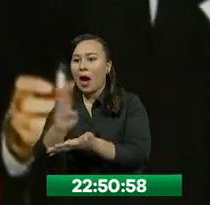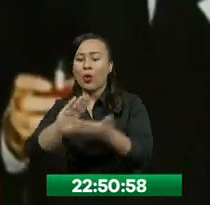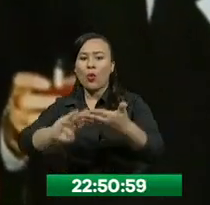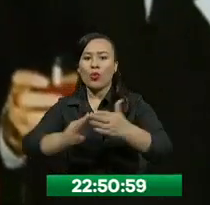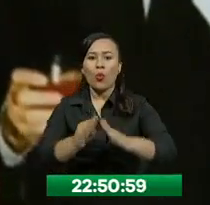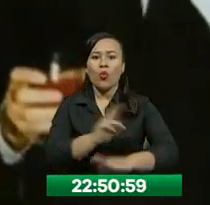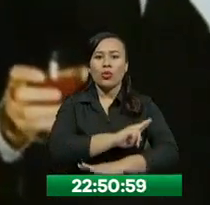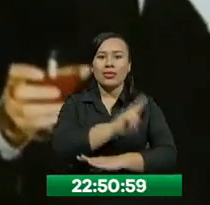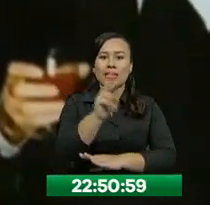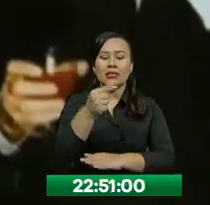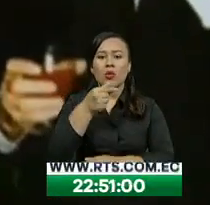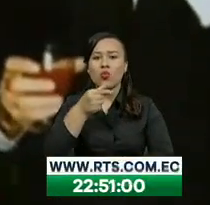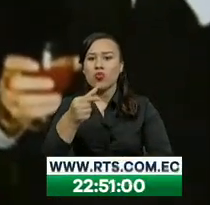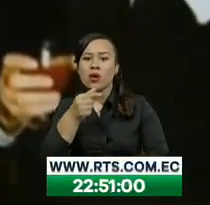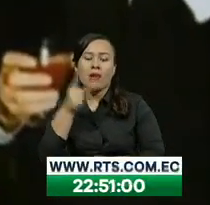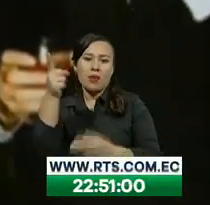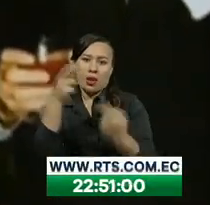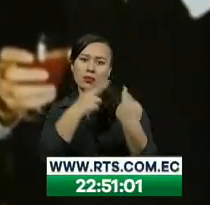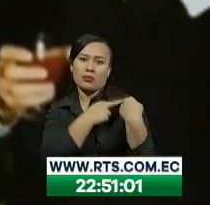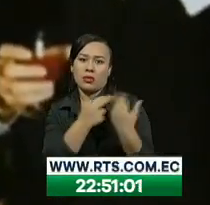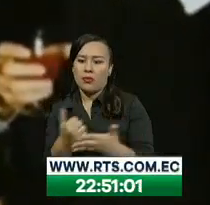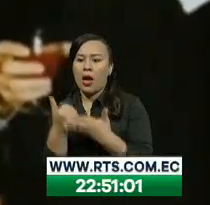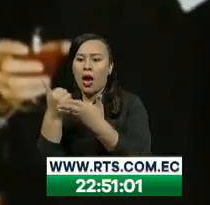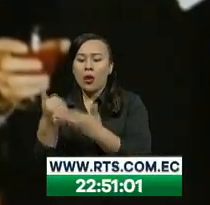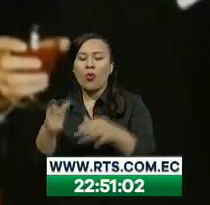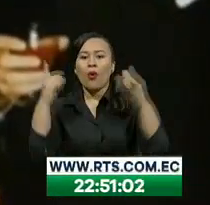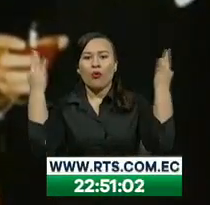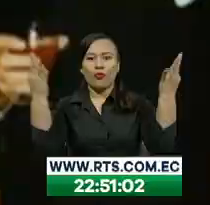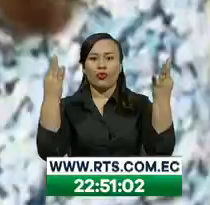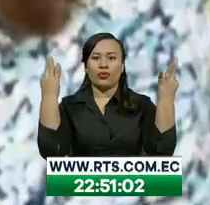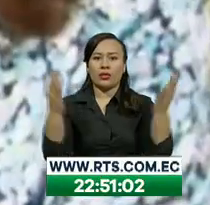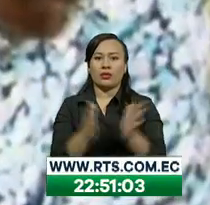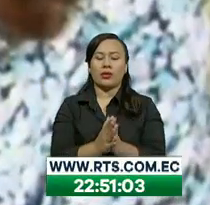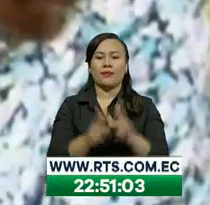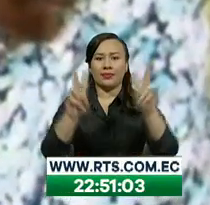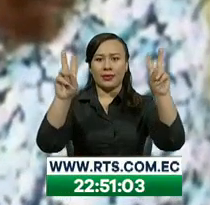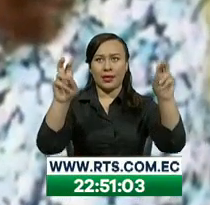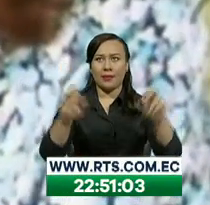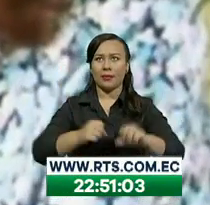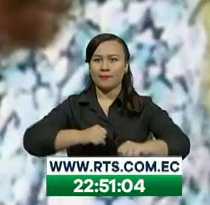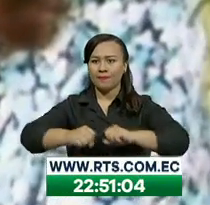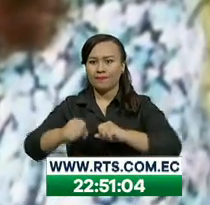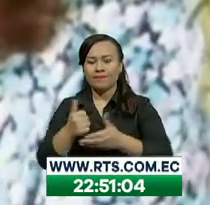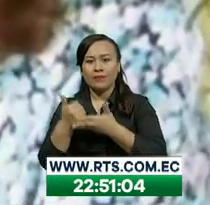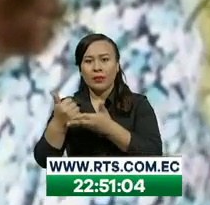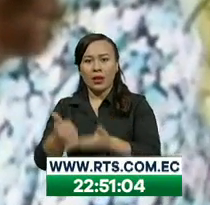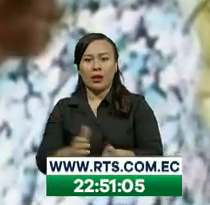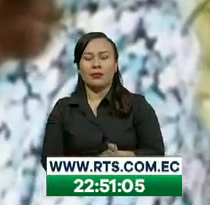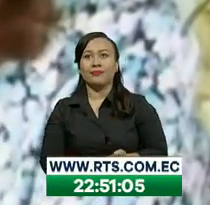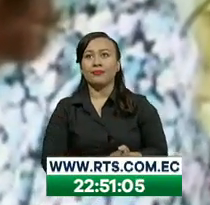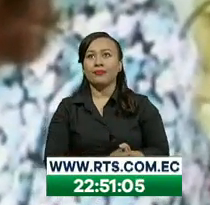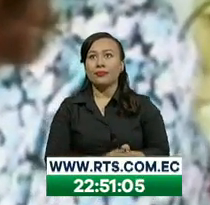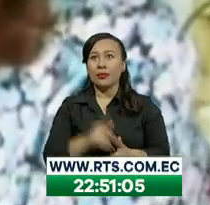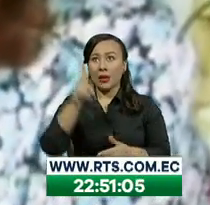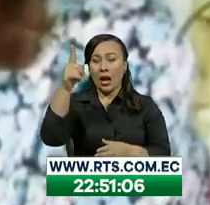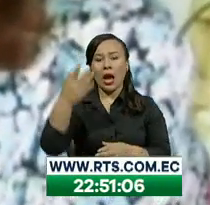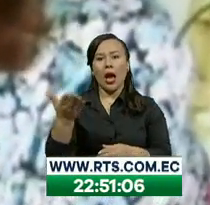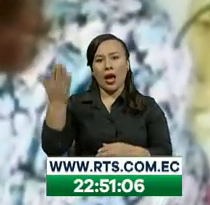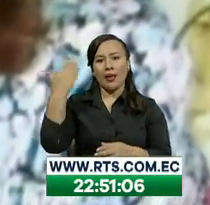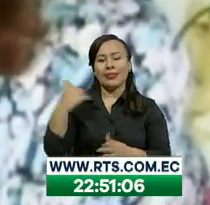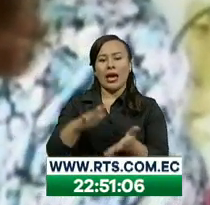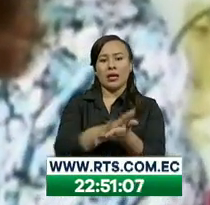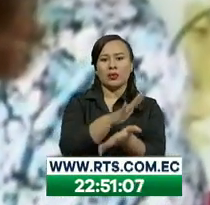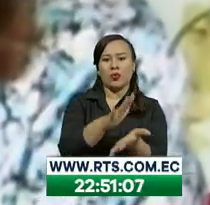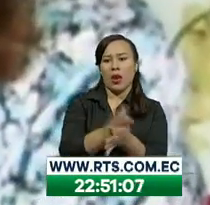y El Guasmo. Estaba a cargo de también una fundación, la cual se denominaba Gestión Cívica, con la misma que construyó